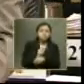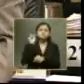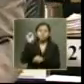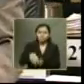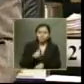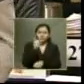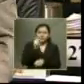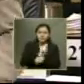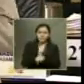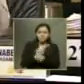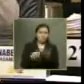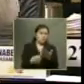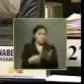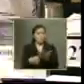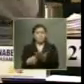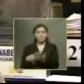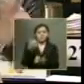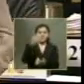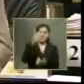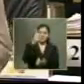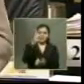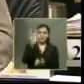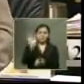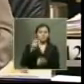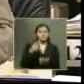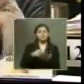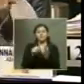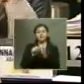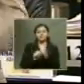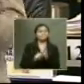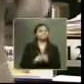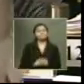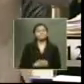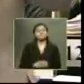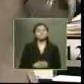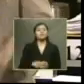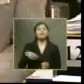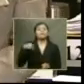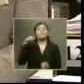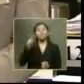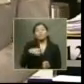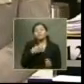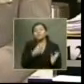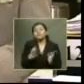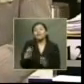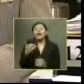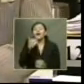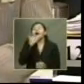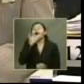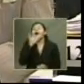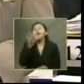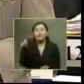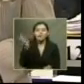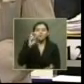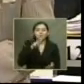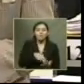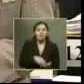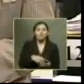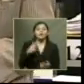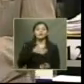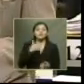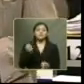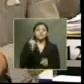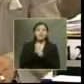Resulta imposible. Hay que andar atropellándose a la carrera para tratar de algo observar. Ya están trabajando